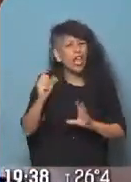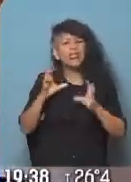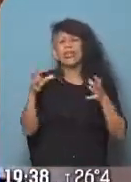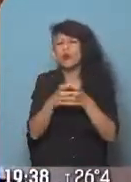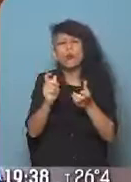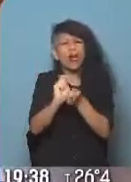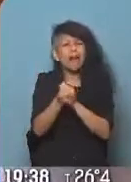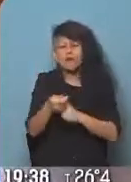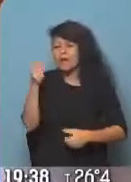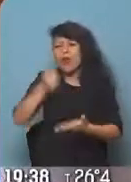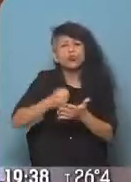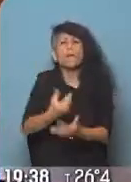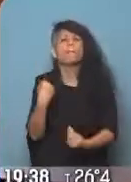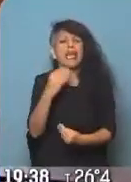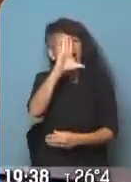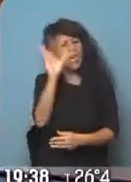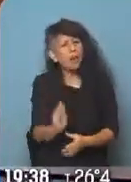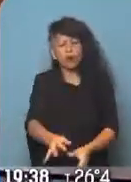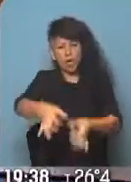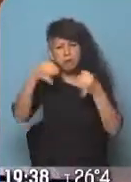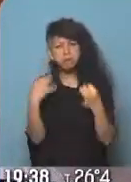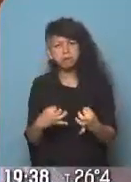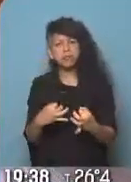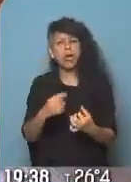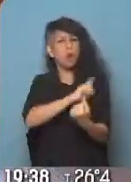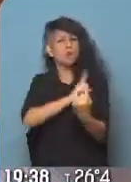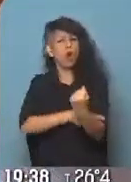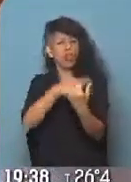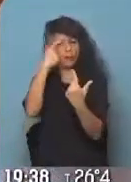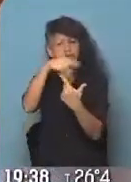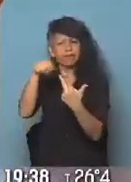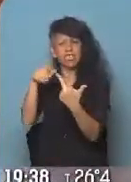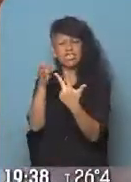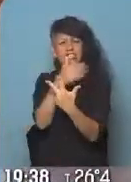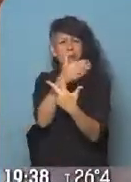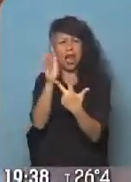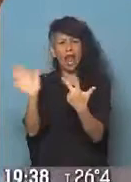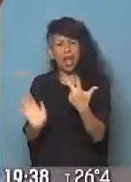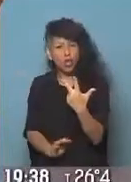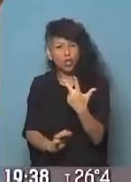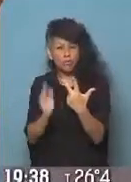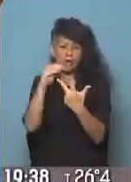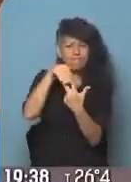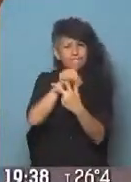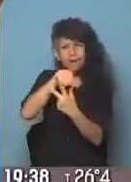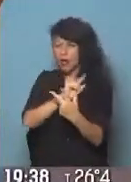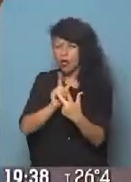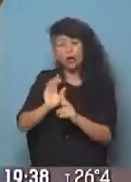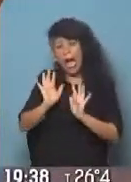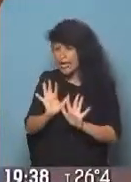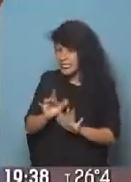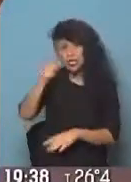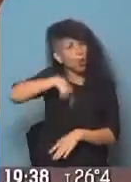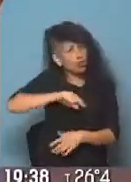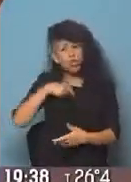república por la independencia de poder de división de poderes y una independencia de justicia y esa pelea la vamos a dar siempre en todos los todos los